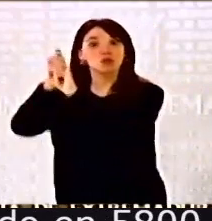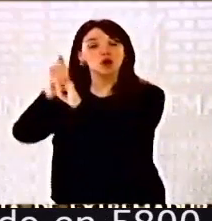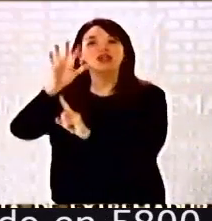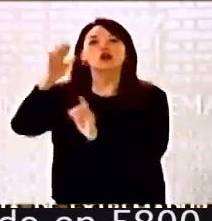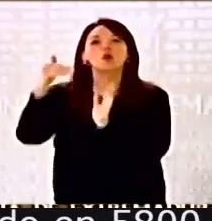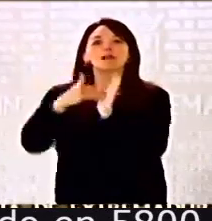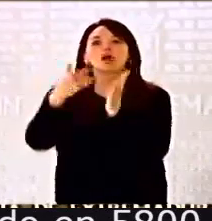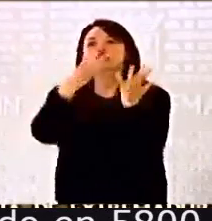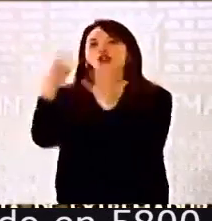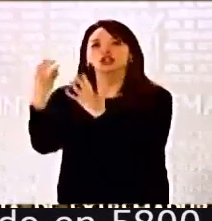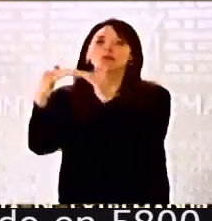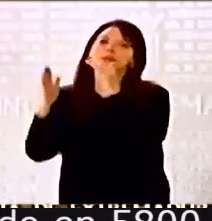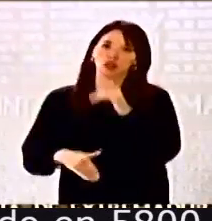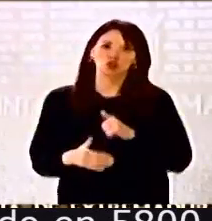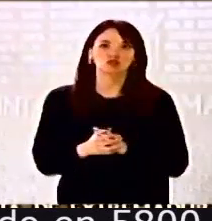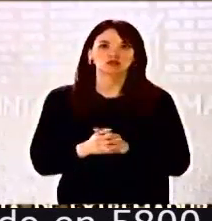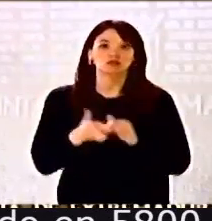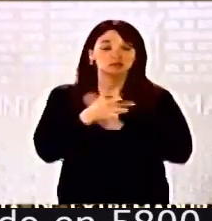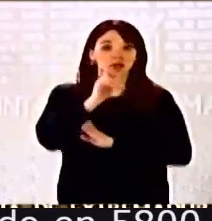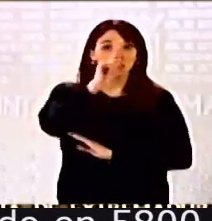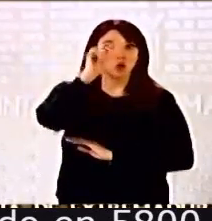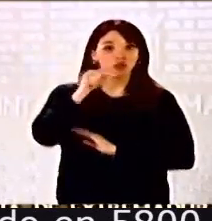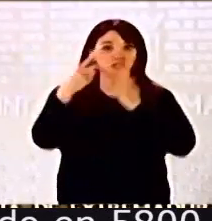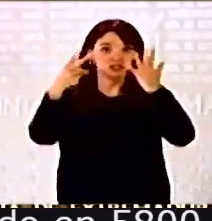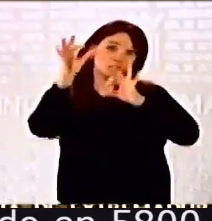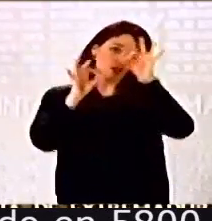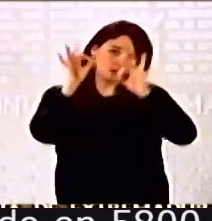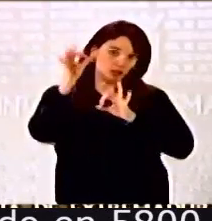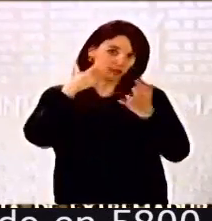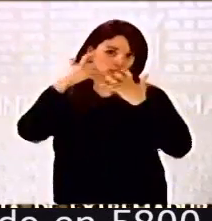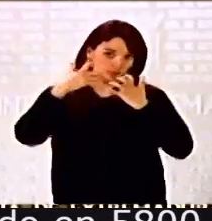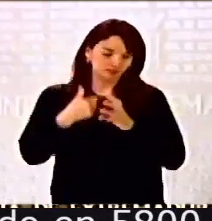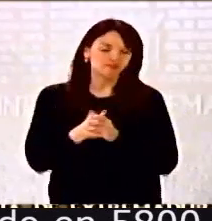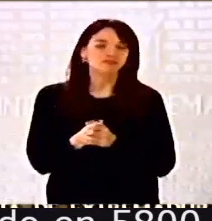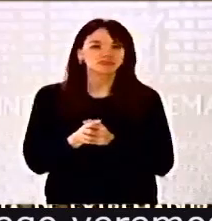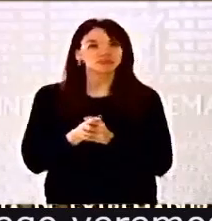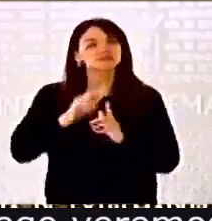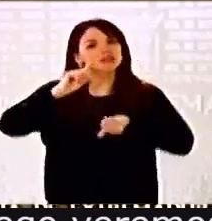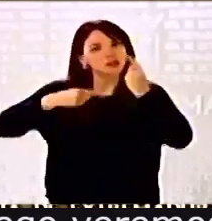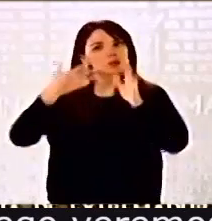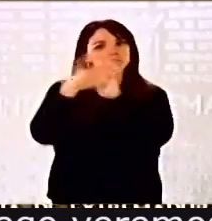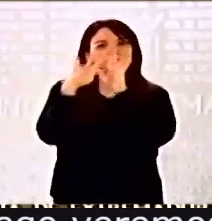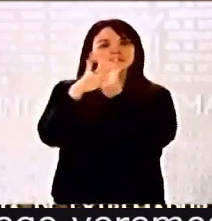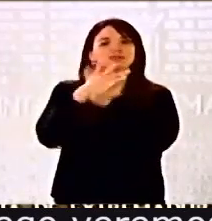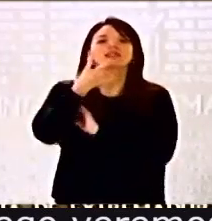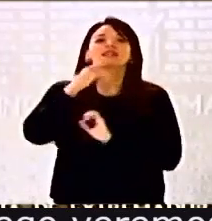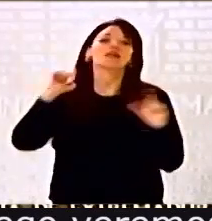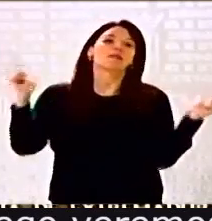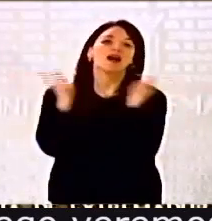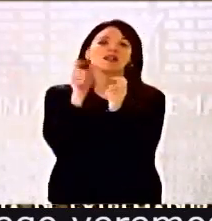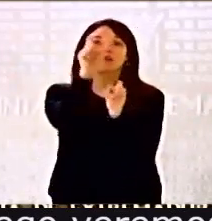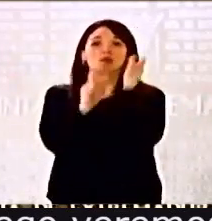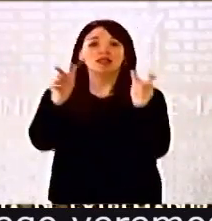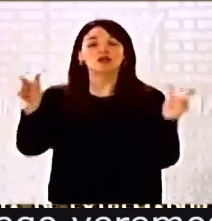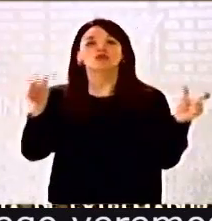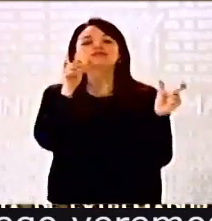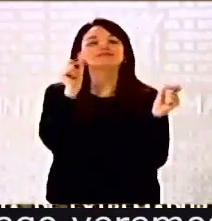el 1,17%. Luego veremos que esta bajada de la ocupación las hemos detectado que se